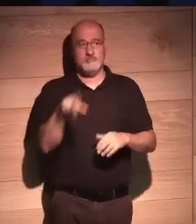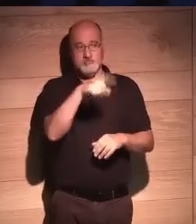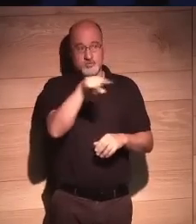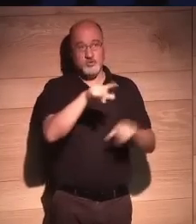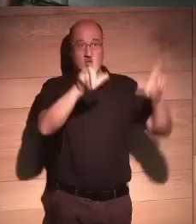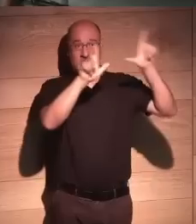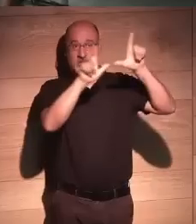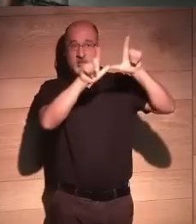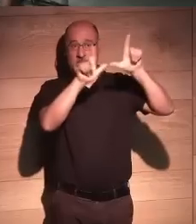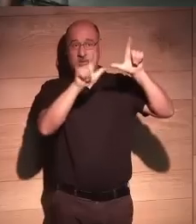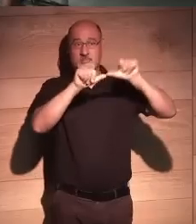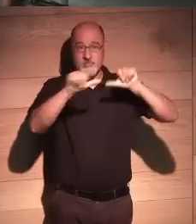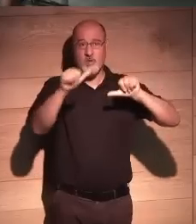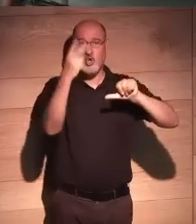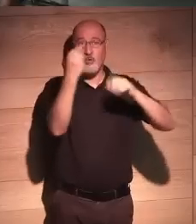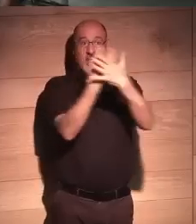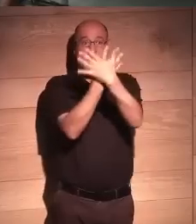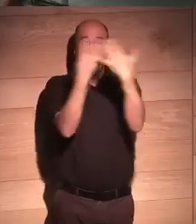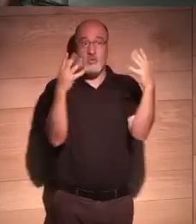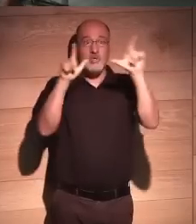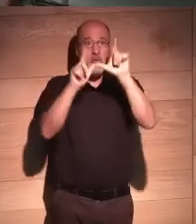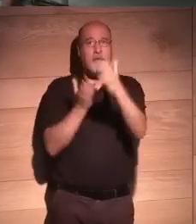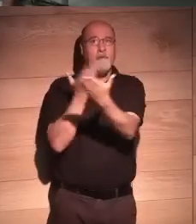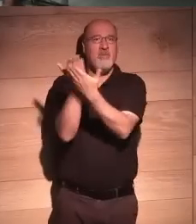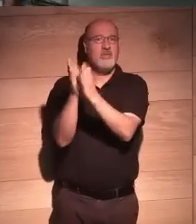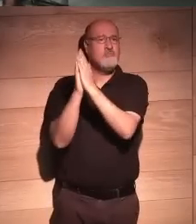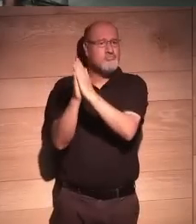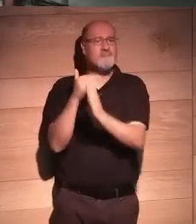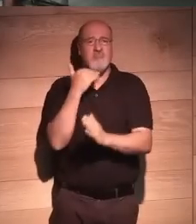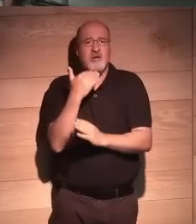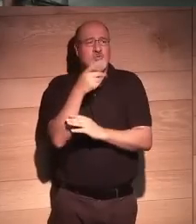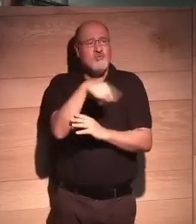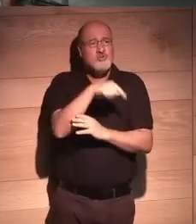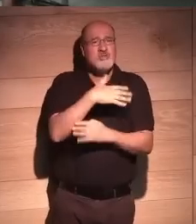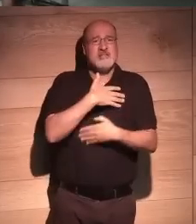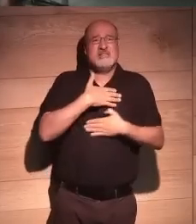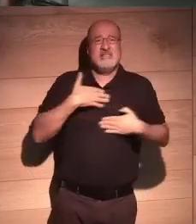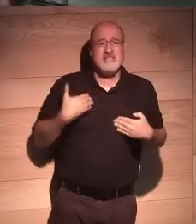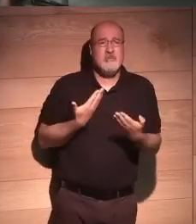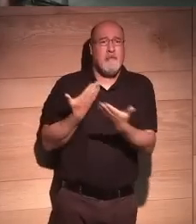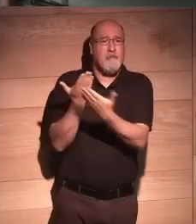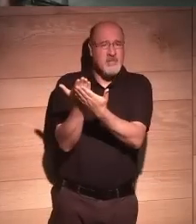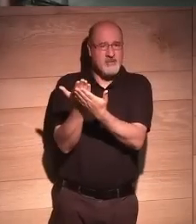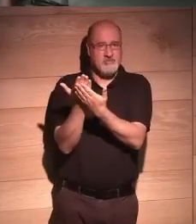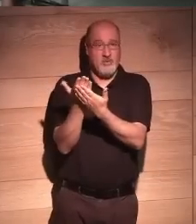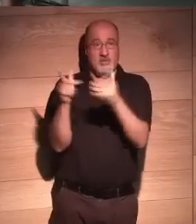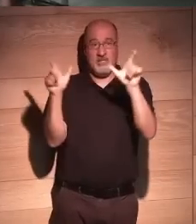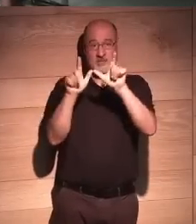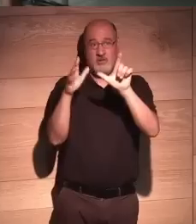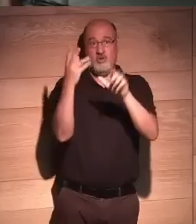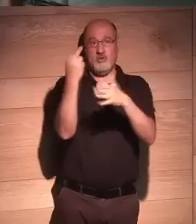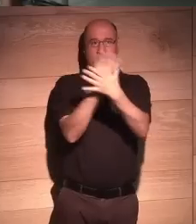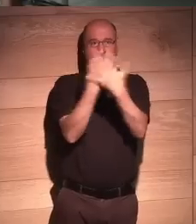a la tele del 2019. Es decir, que desearíais muy brevemente en esta tele del 2019 en